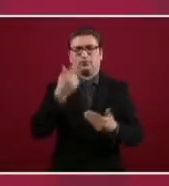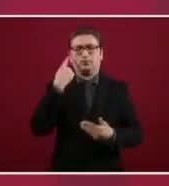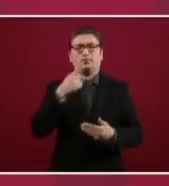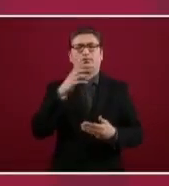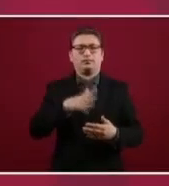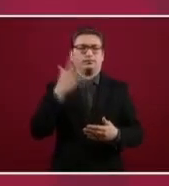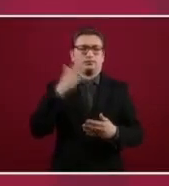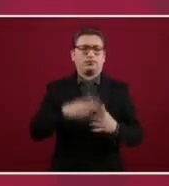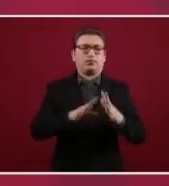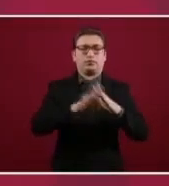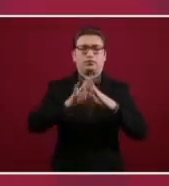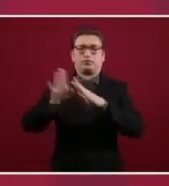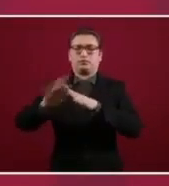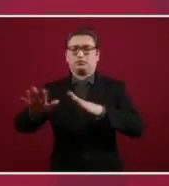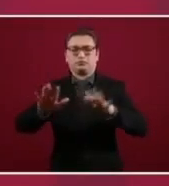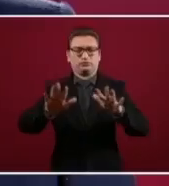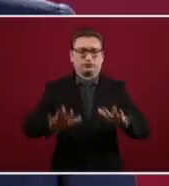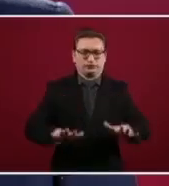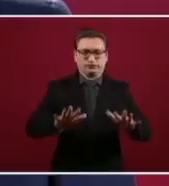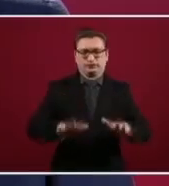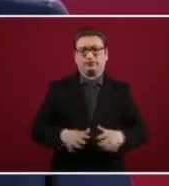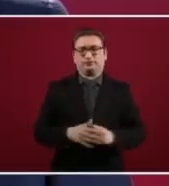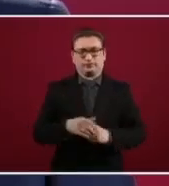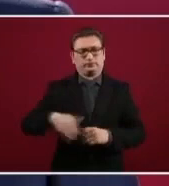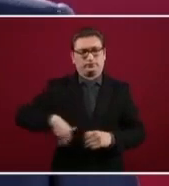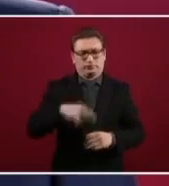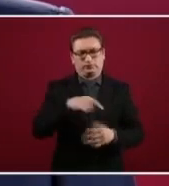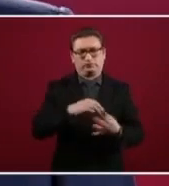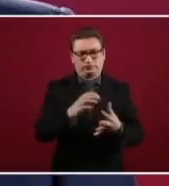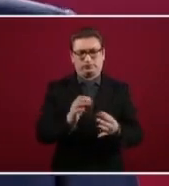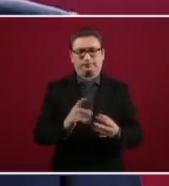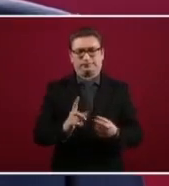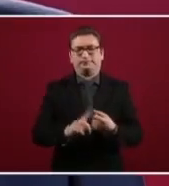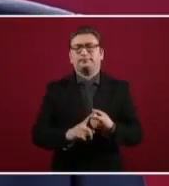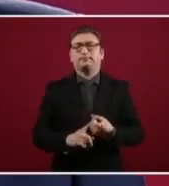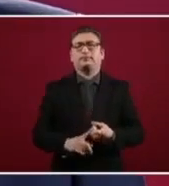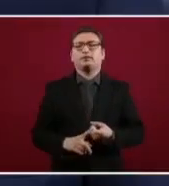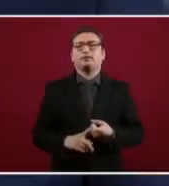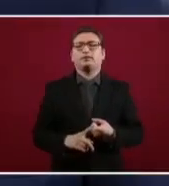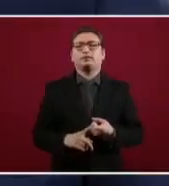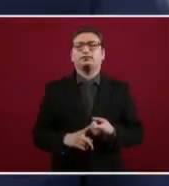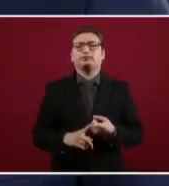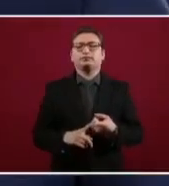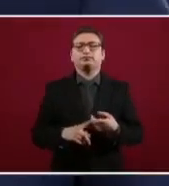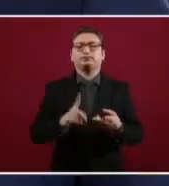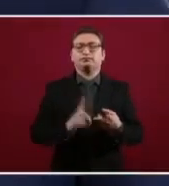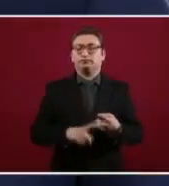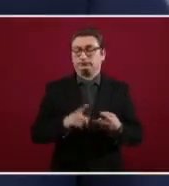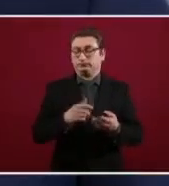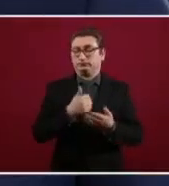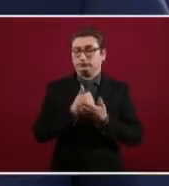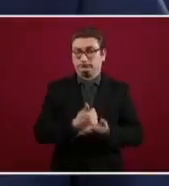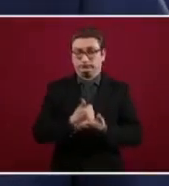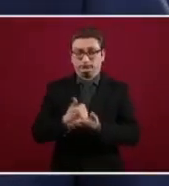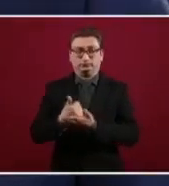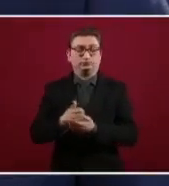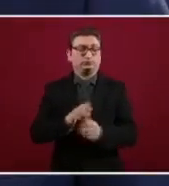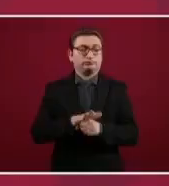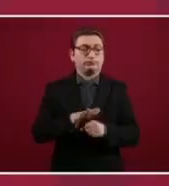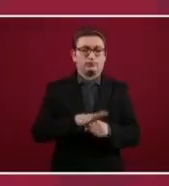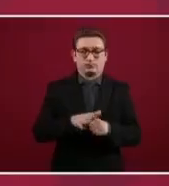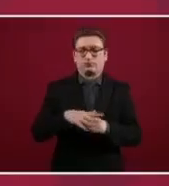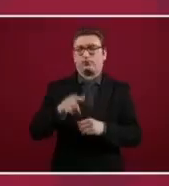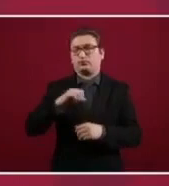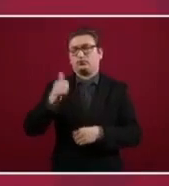fenómeno migratorio lo que tú estás planteando ayuda el que lleguen las